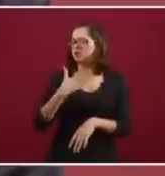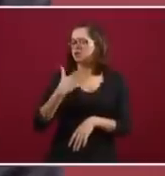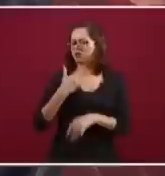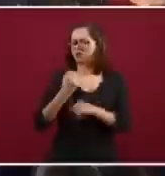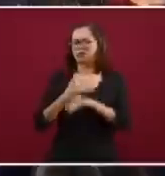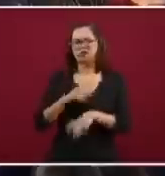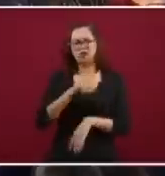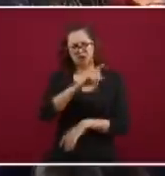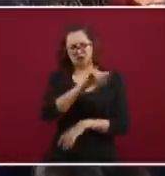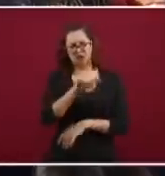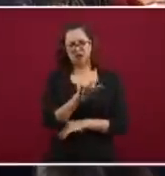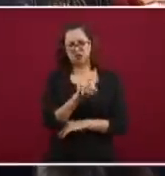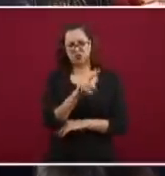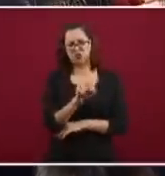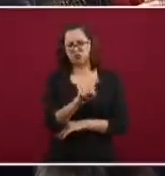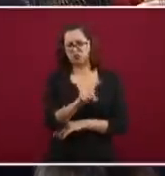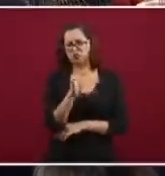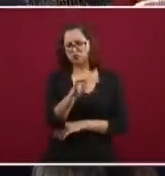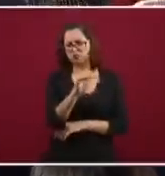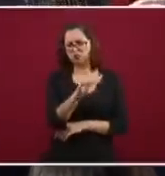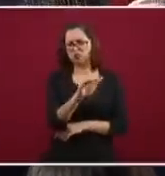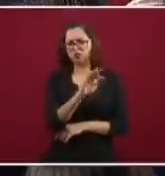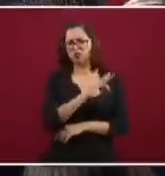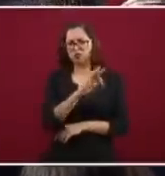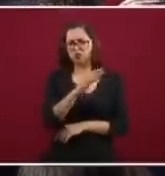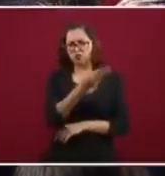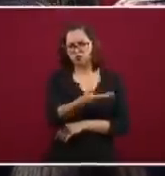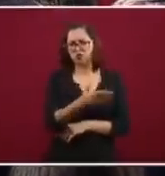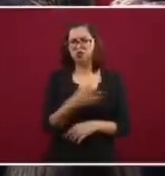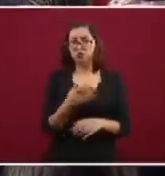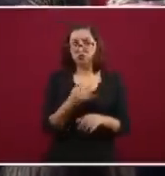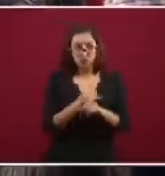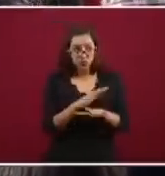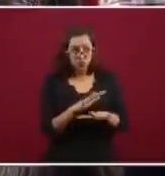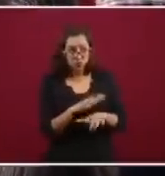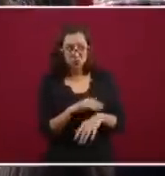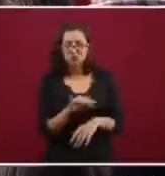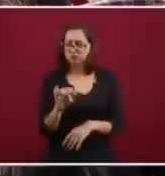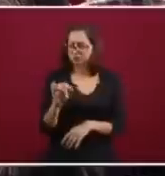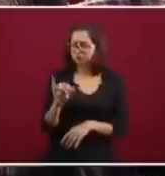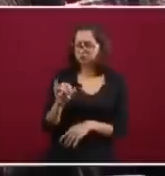con Jesús. Con ¿el informe? Jesús, sí.